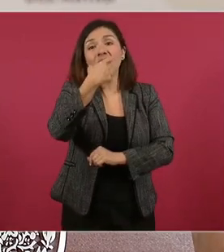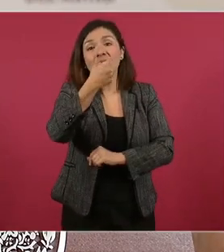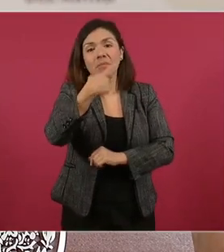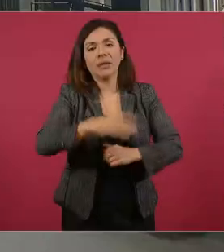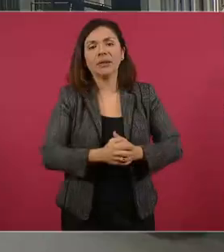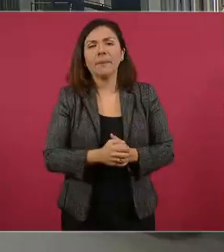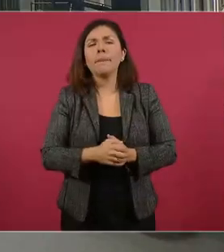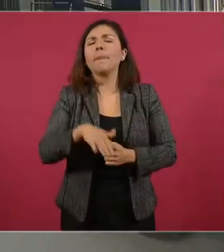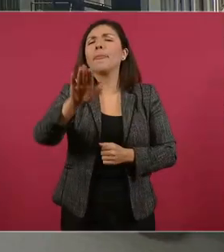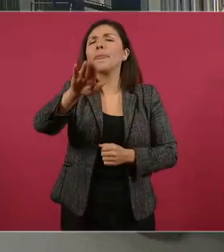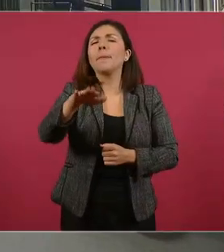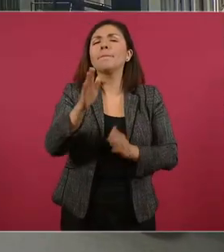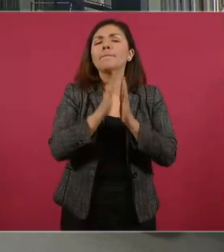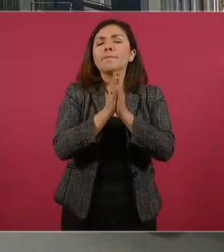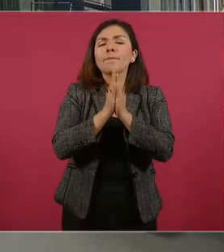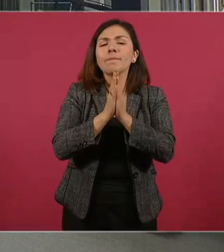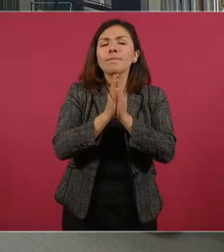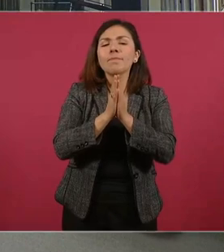ver,